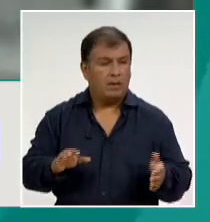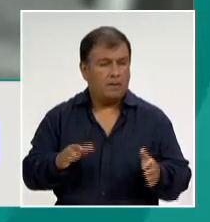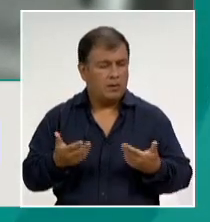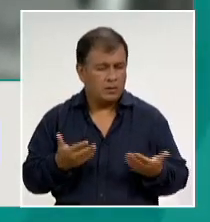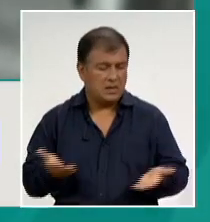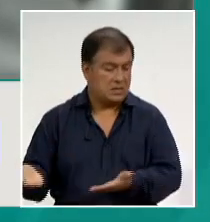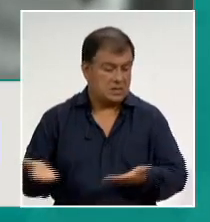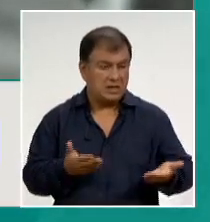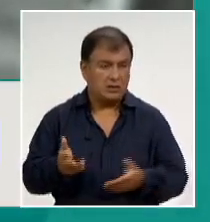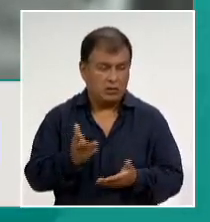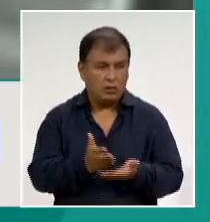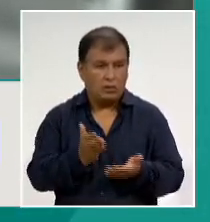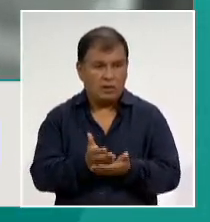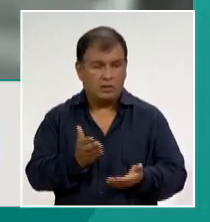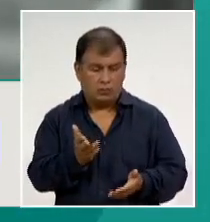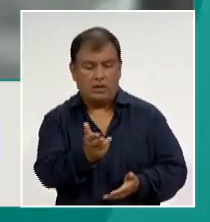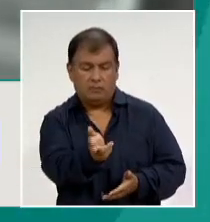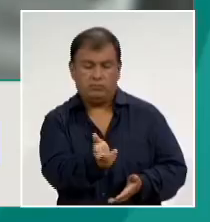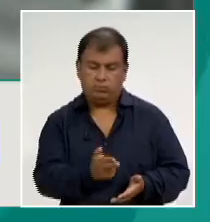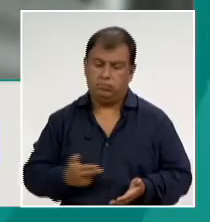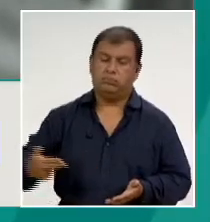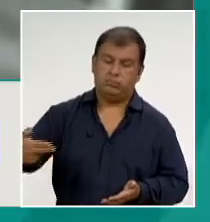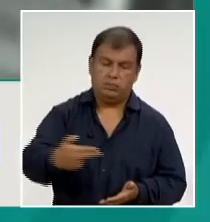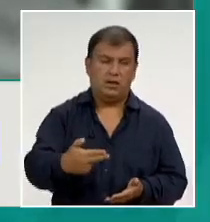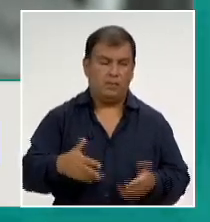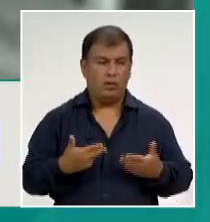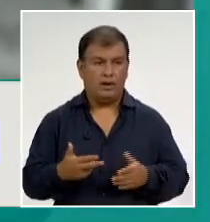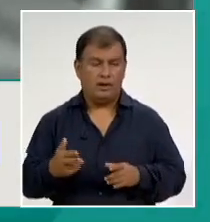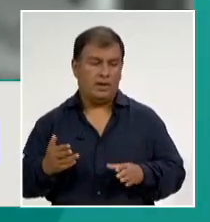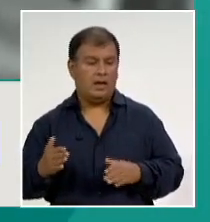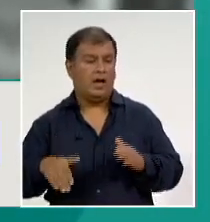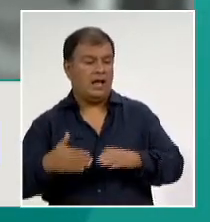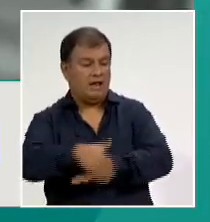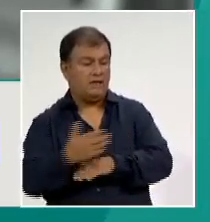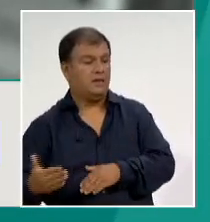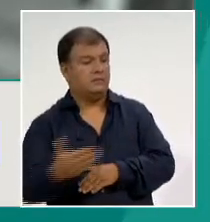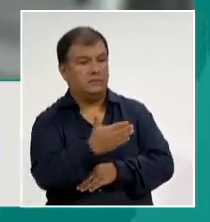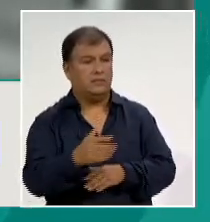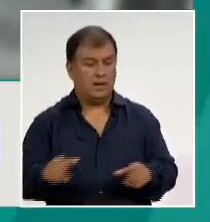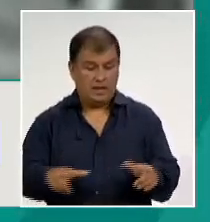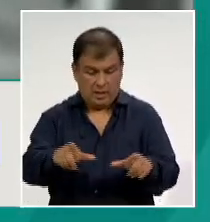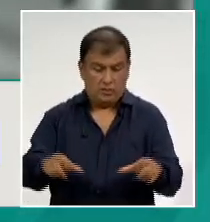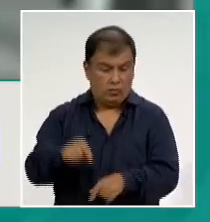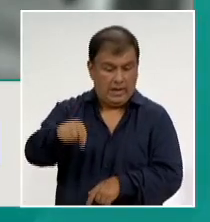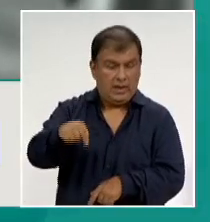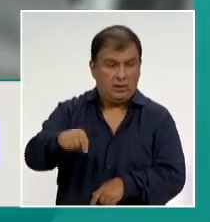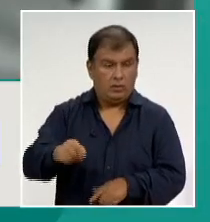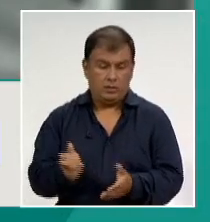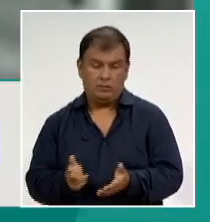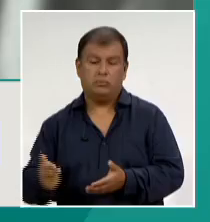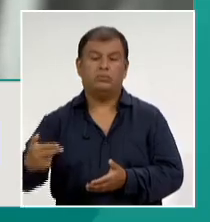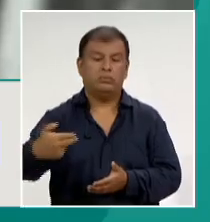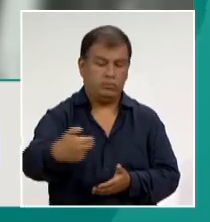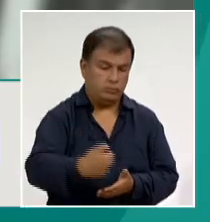no podían sacar nada, así que tuvo que colocarse de una manera en la que pueda dirigirse hacia el otro lado. Aquí, justamente en este lugar, fue donde se voltea la